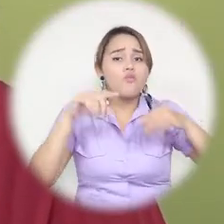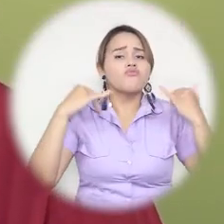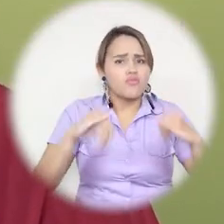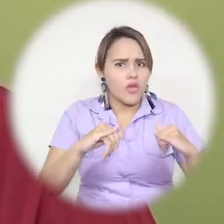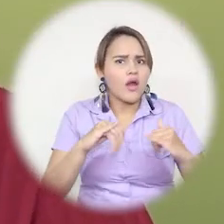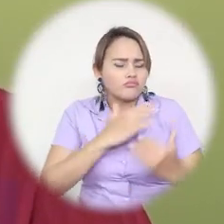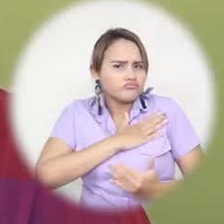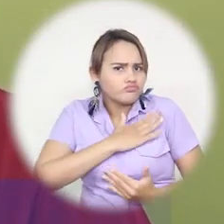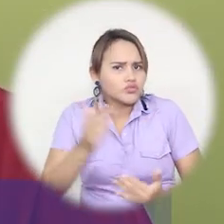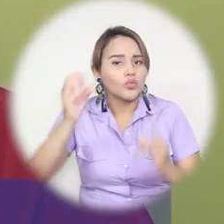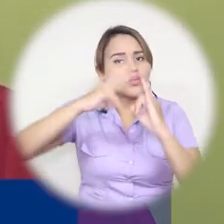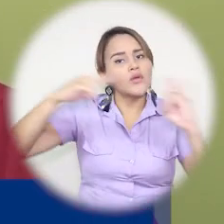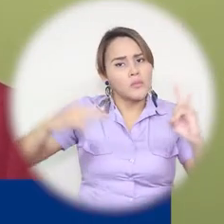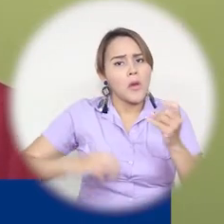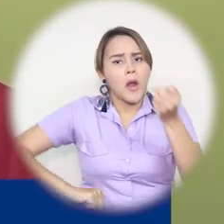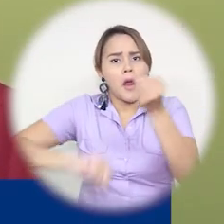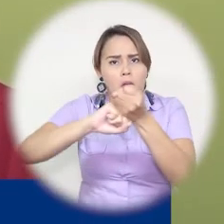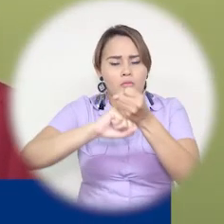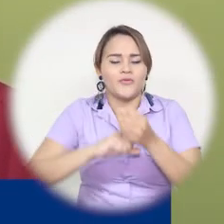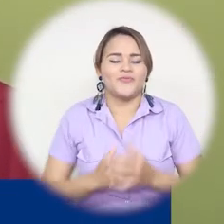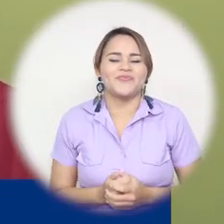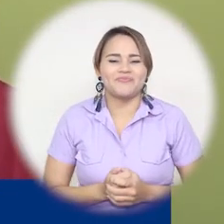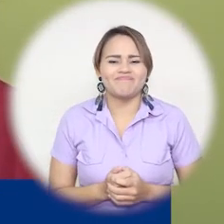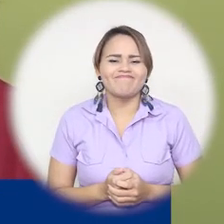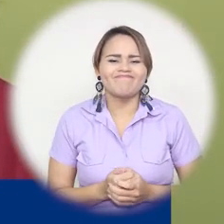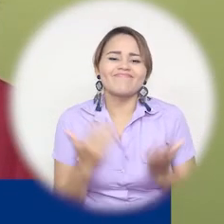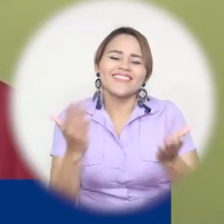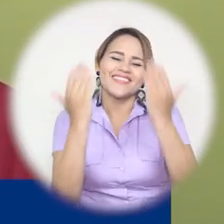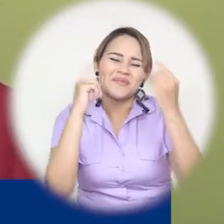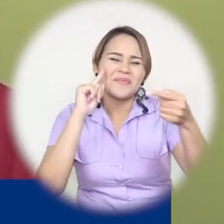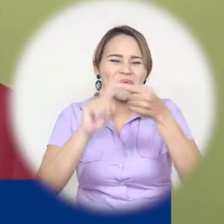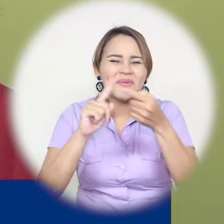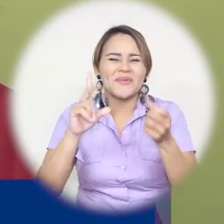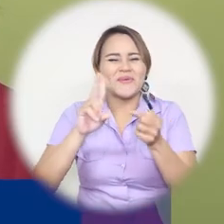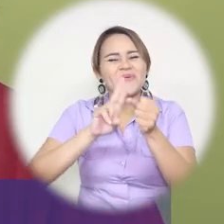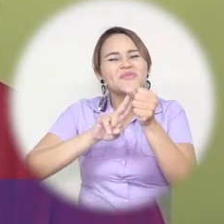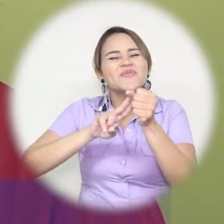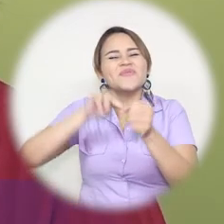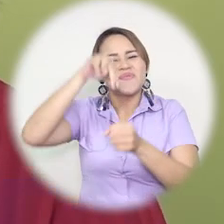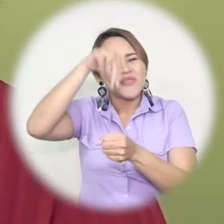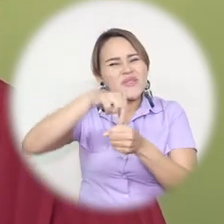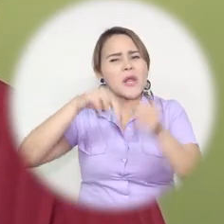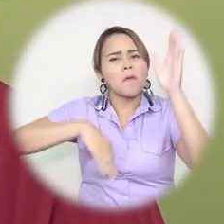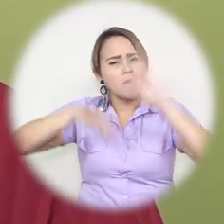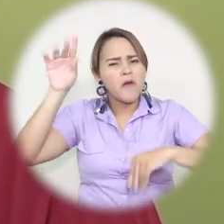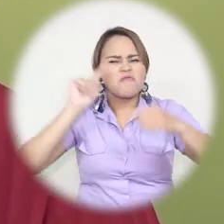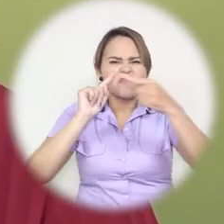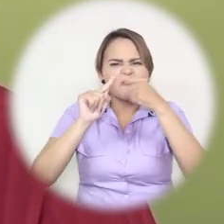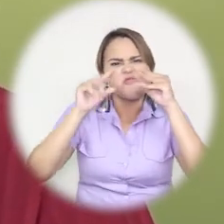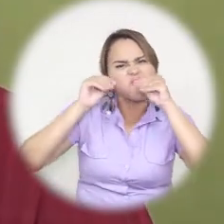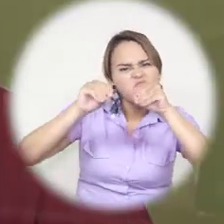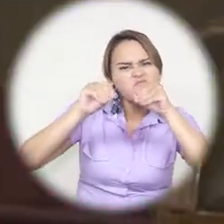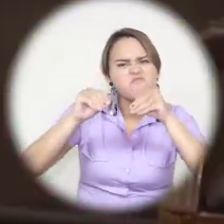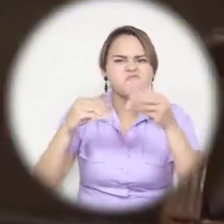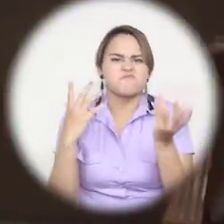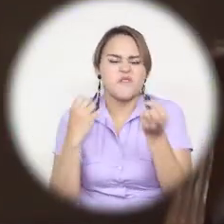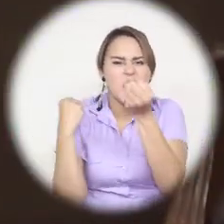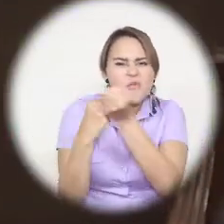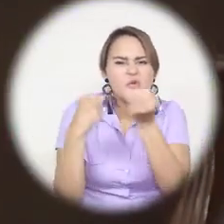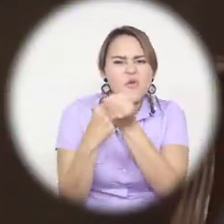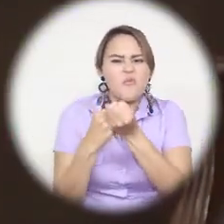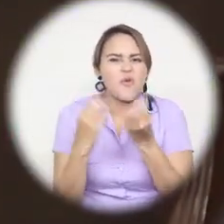buena oportunidad para que tengamos muchas comunidades indígenas que puedan completar su ciclo de formación con doctorados